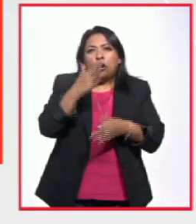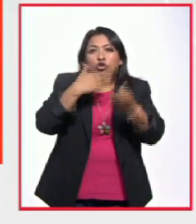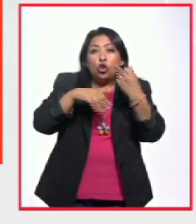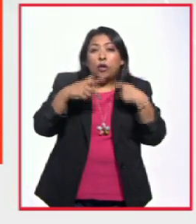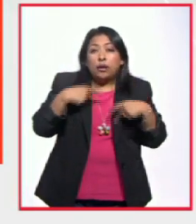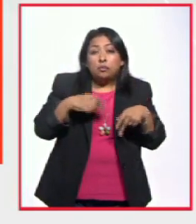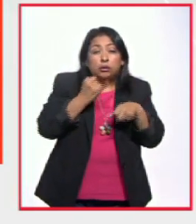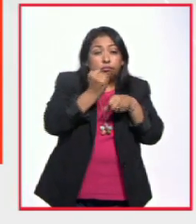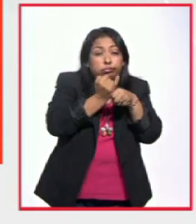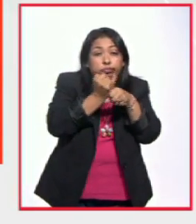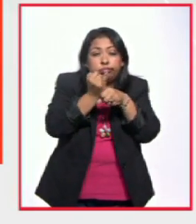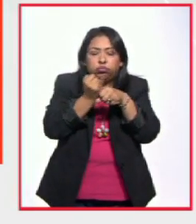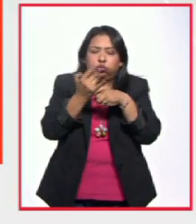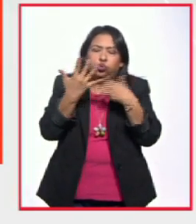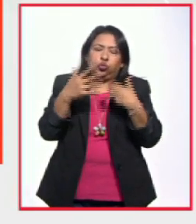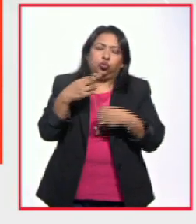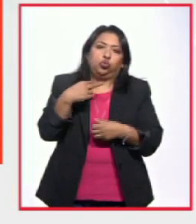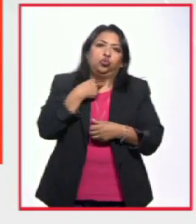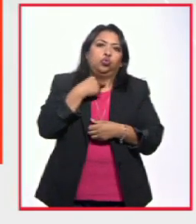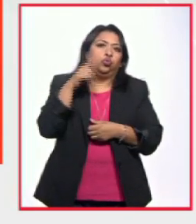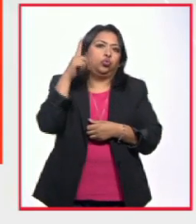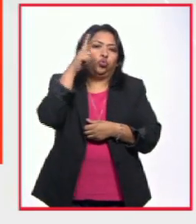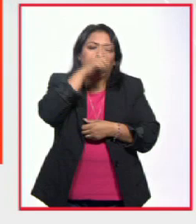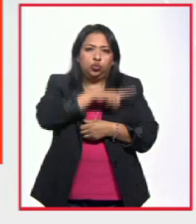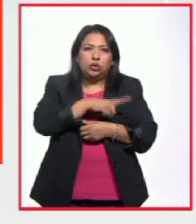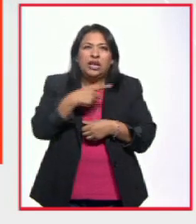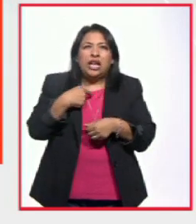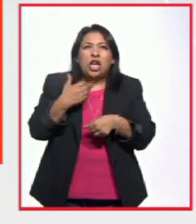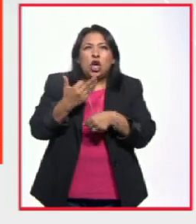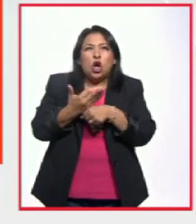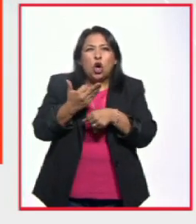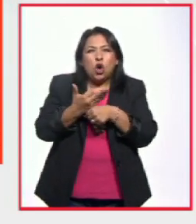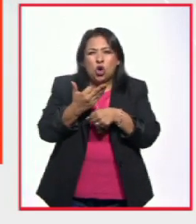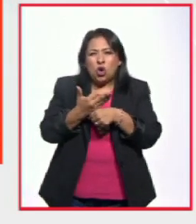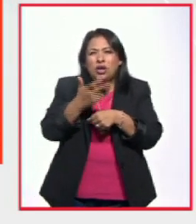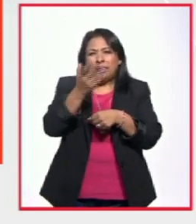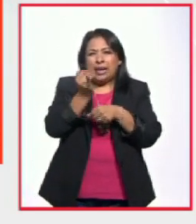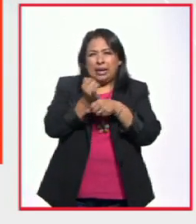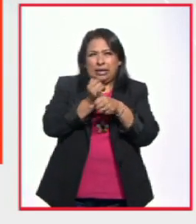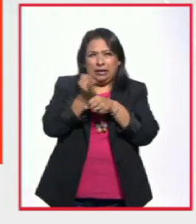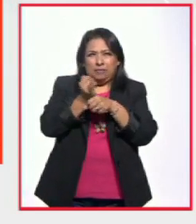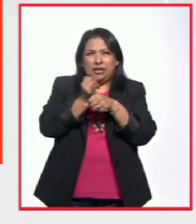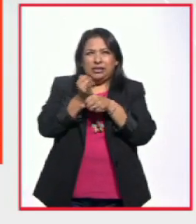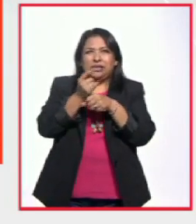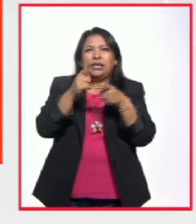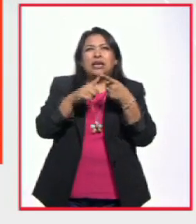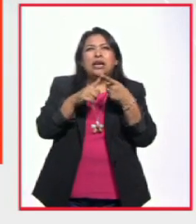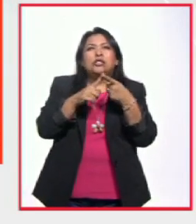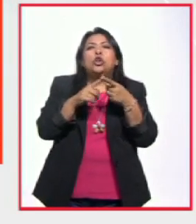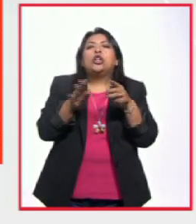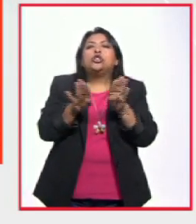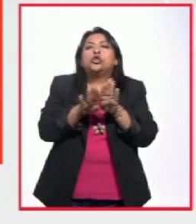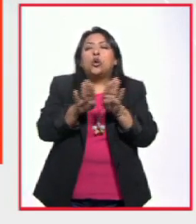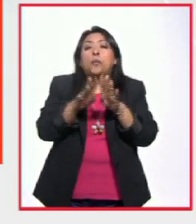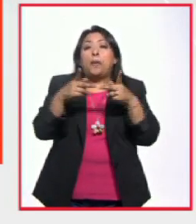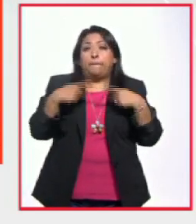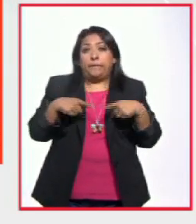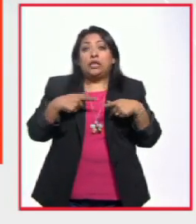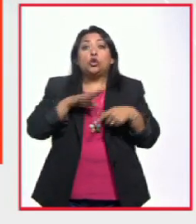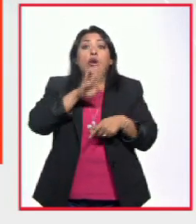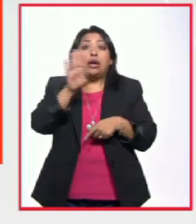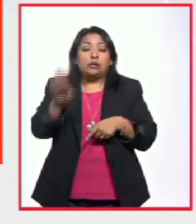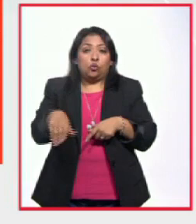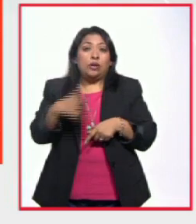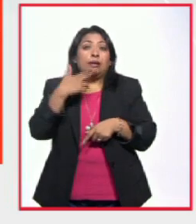la población. Y ahorita las investigaciones que están realizando las hacen con personas que ya